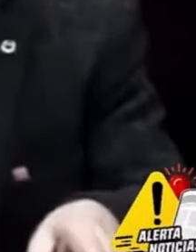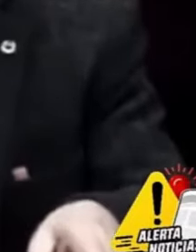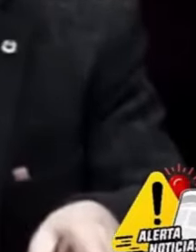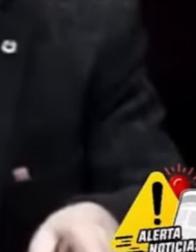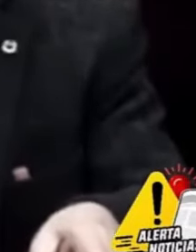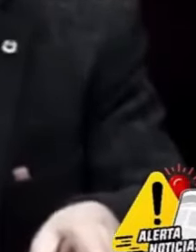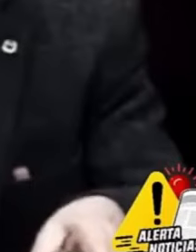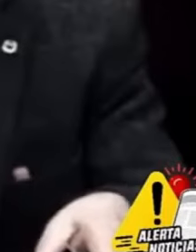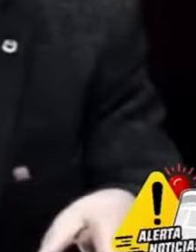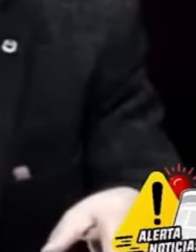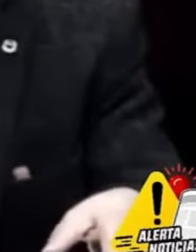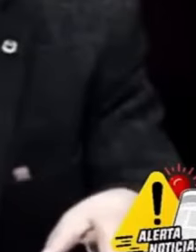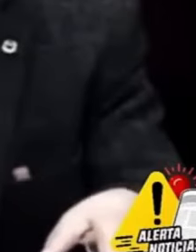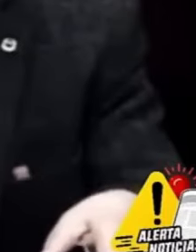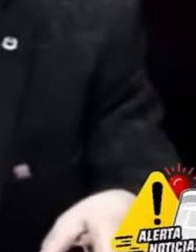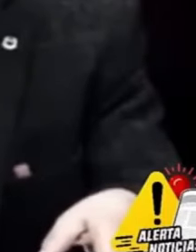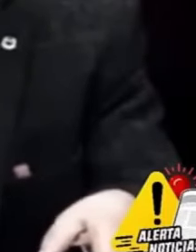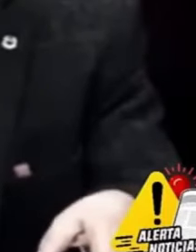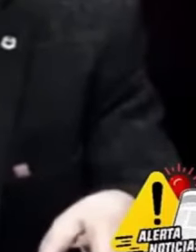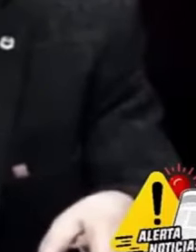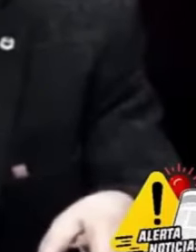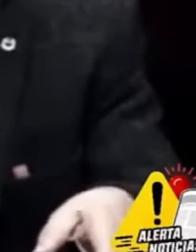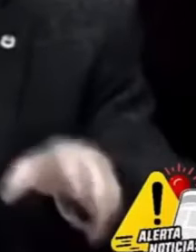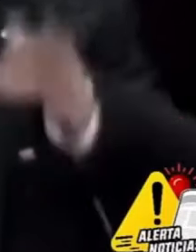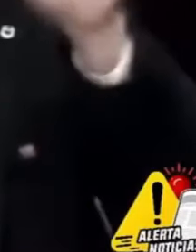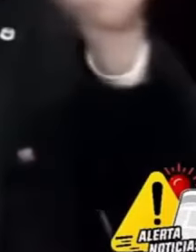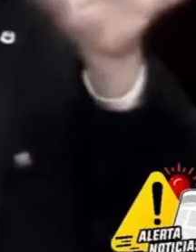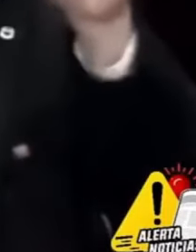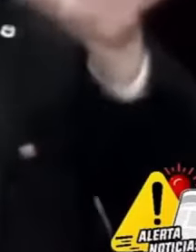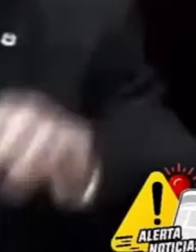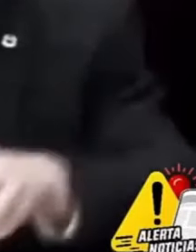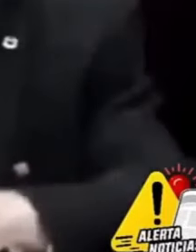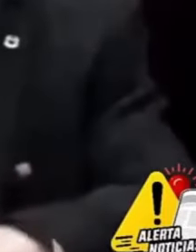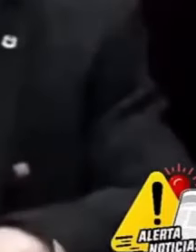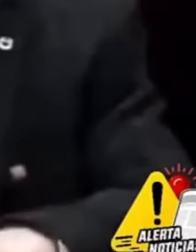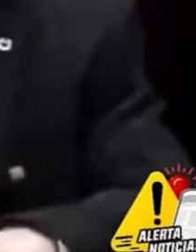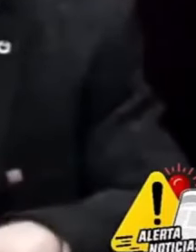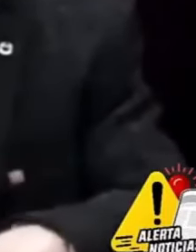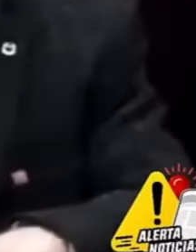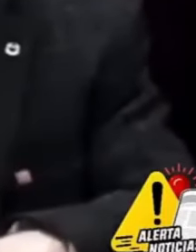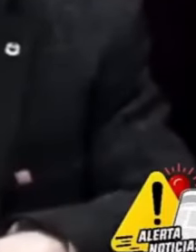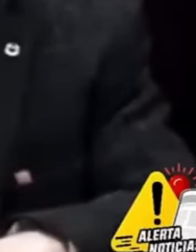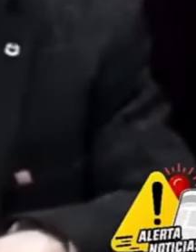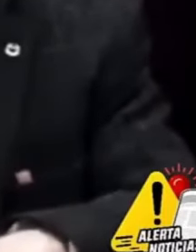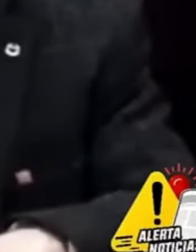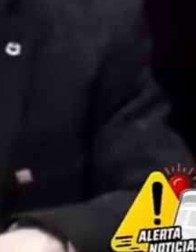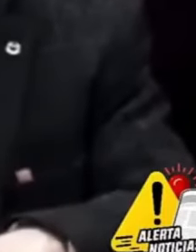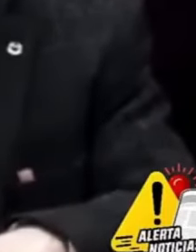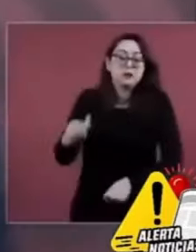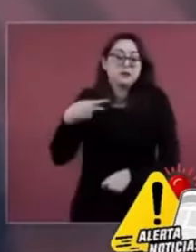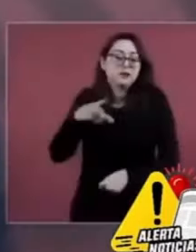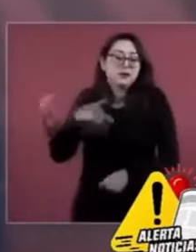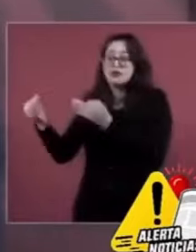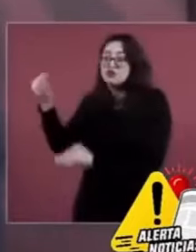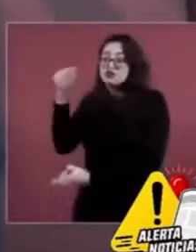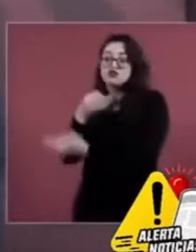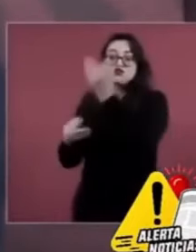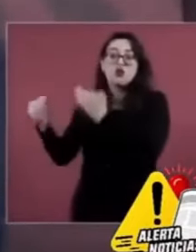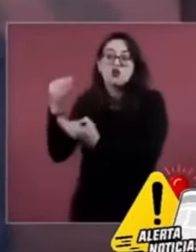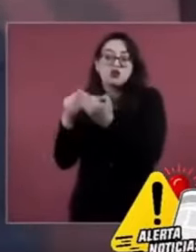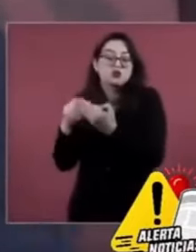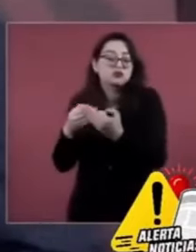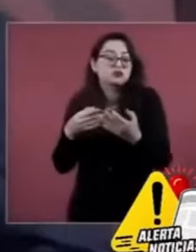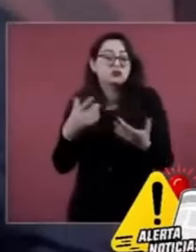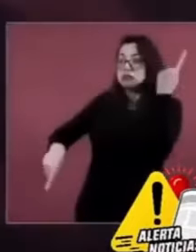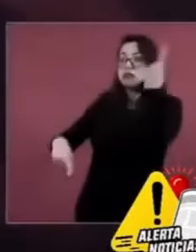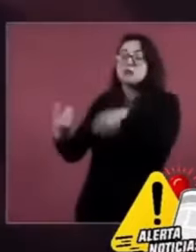que lleva el sexenio del presidente Obrador, se han mostrado en contra de cada una de las reformas del presidente, porque estas